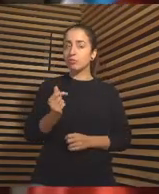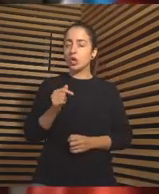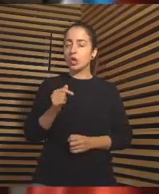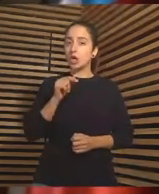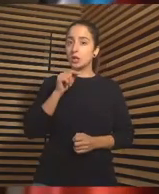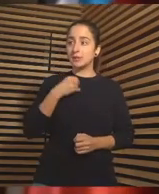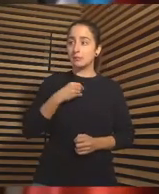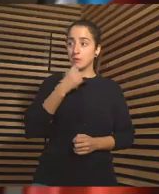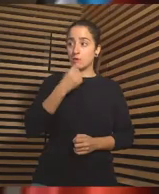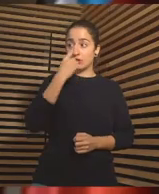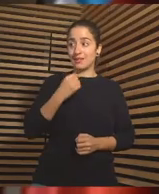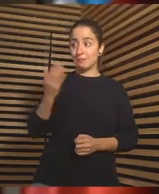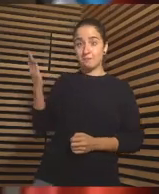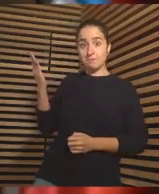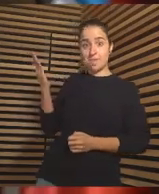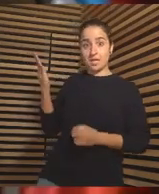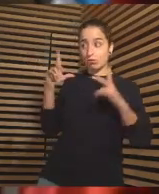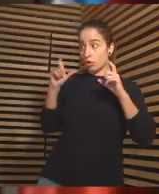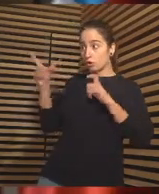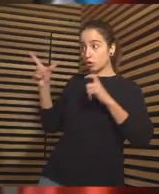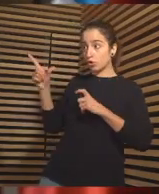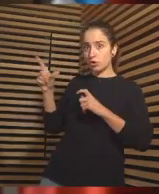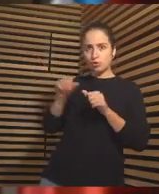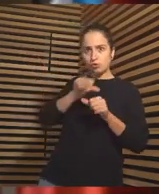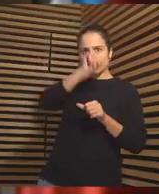foto está así todo el día.